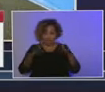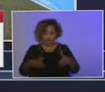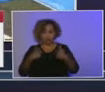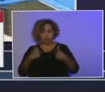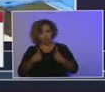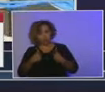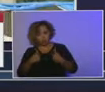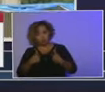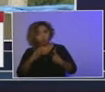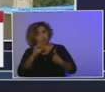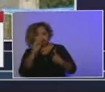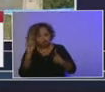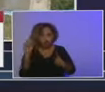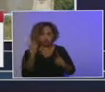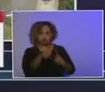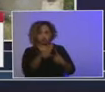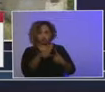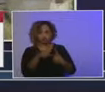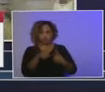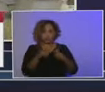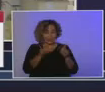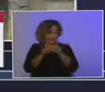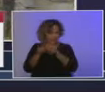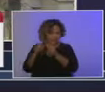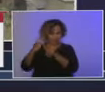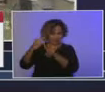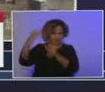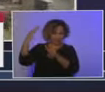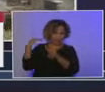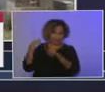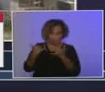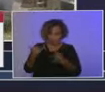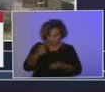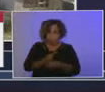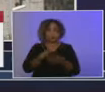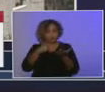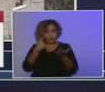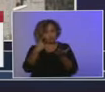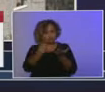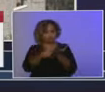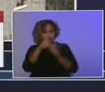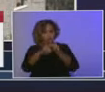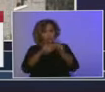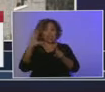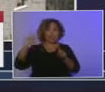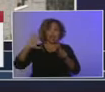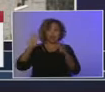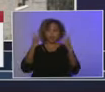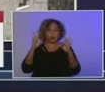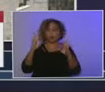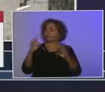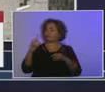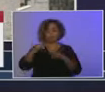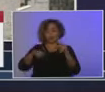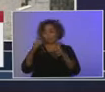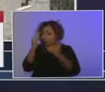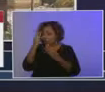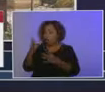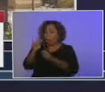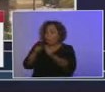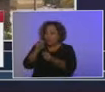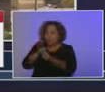vamos sobre ese tema, hicimos un reportaje similar al que publicó hoy. En aquel momento tampoco se nos supo